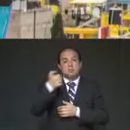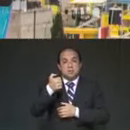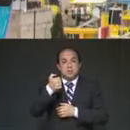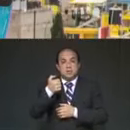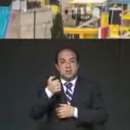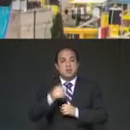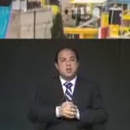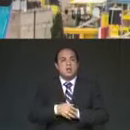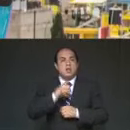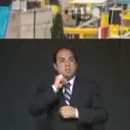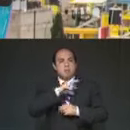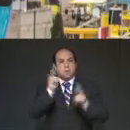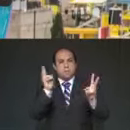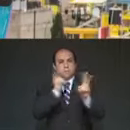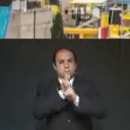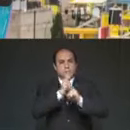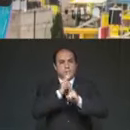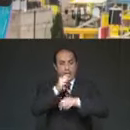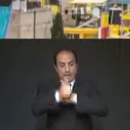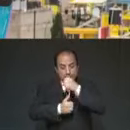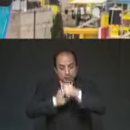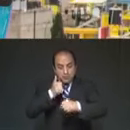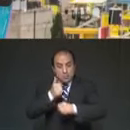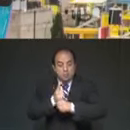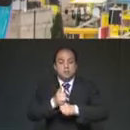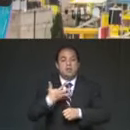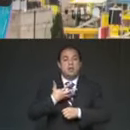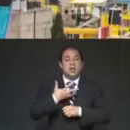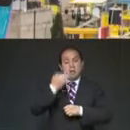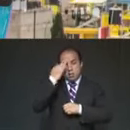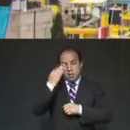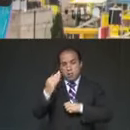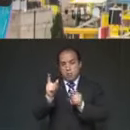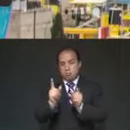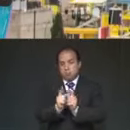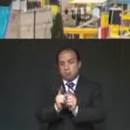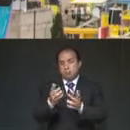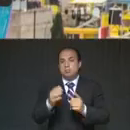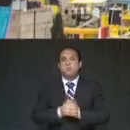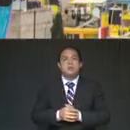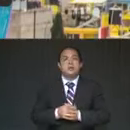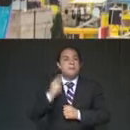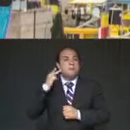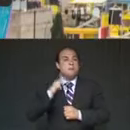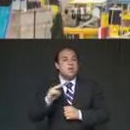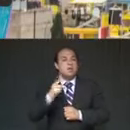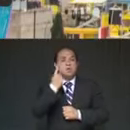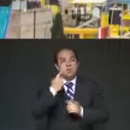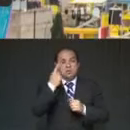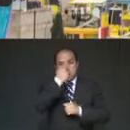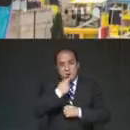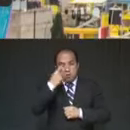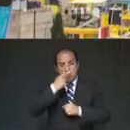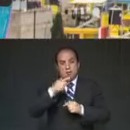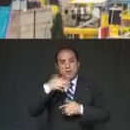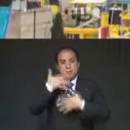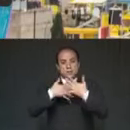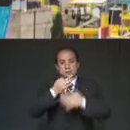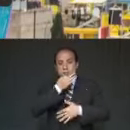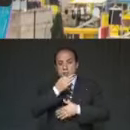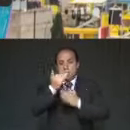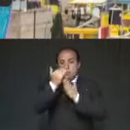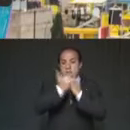CO2 por año, y como saben es una reducción del tiempo de traslado de más o menos hora y cuarto a 36 minutos para todas las y los